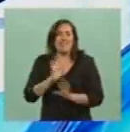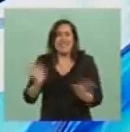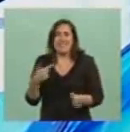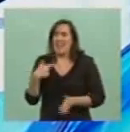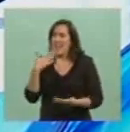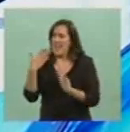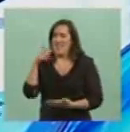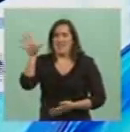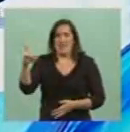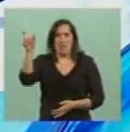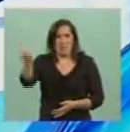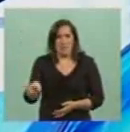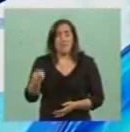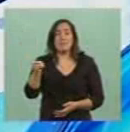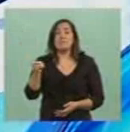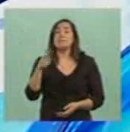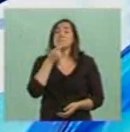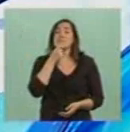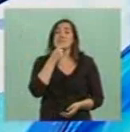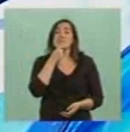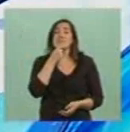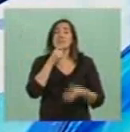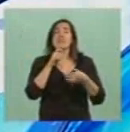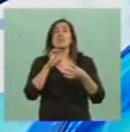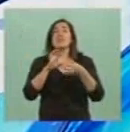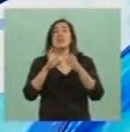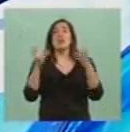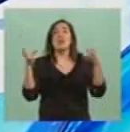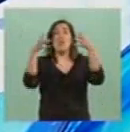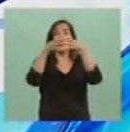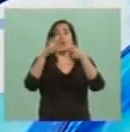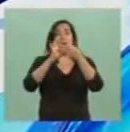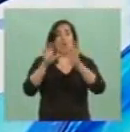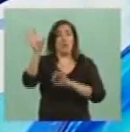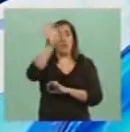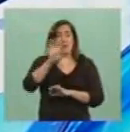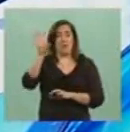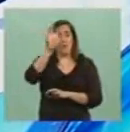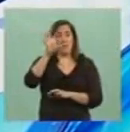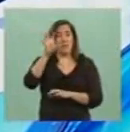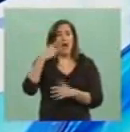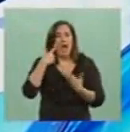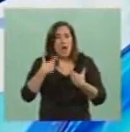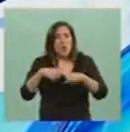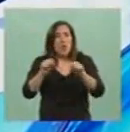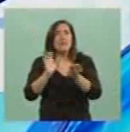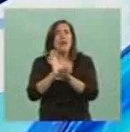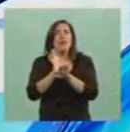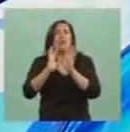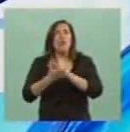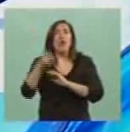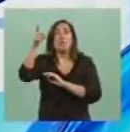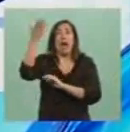si la crisis, si realmente la Unión Europea encuentra la luz del túnel, que yo espero que lo